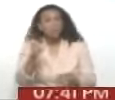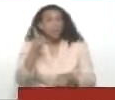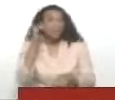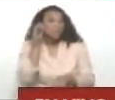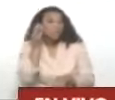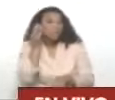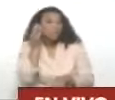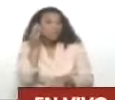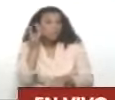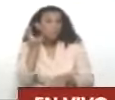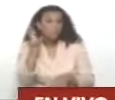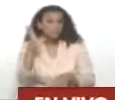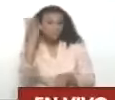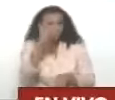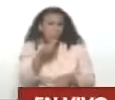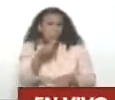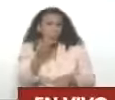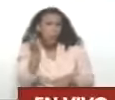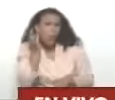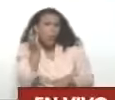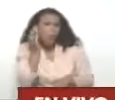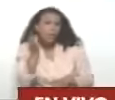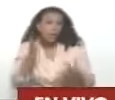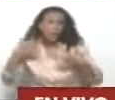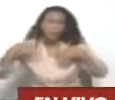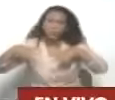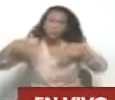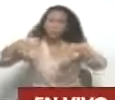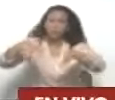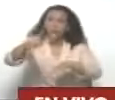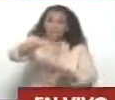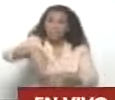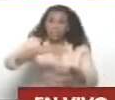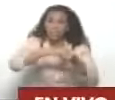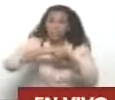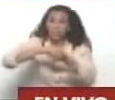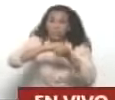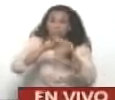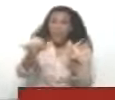muchacha en la concentración que tuvimos ahí cerca